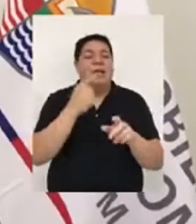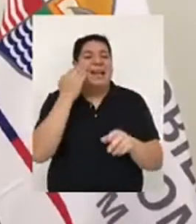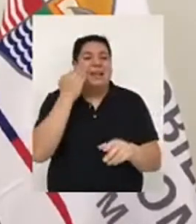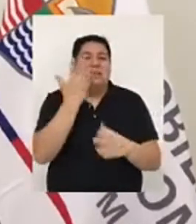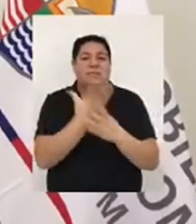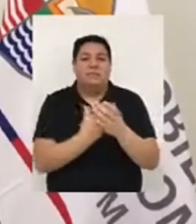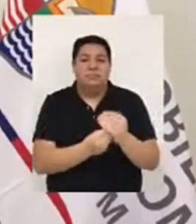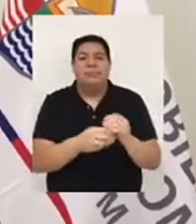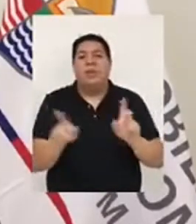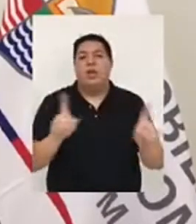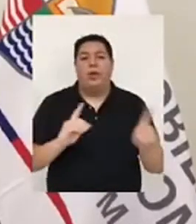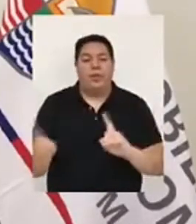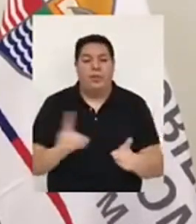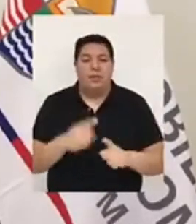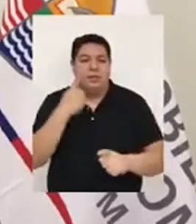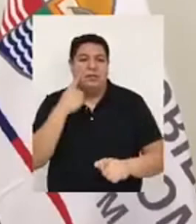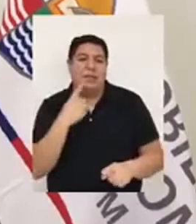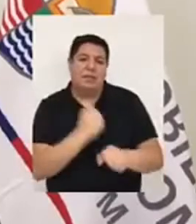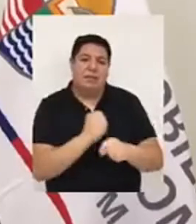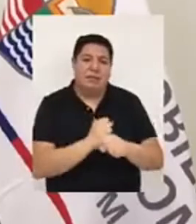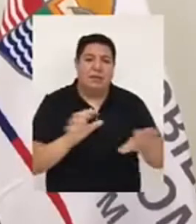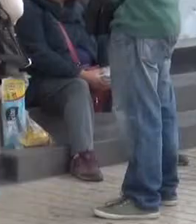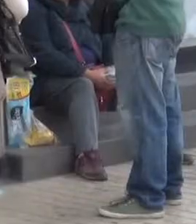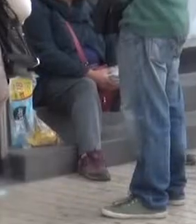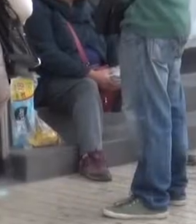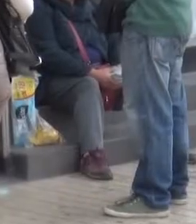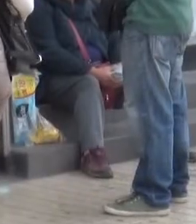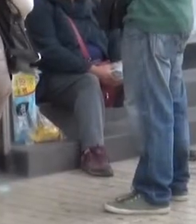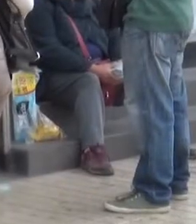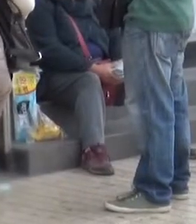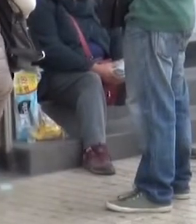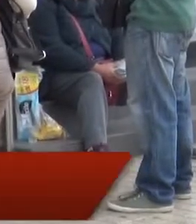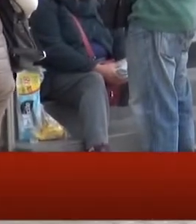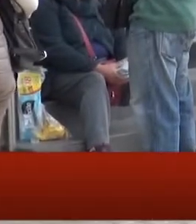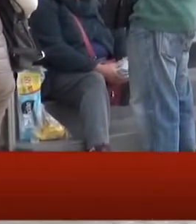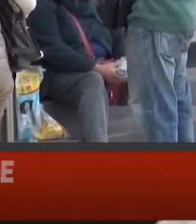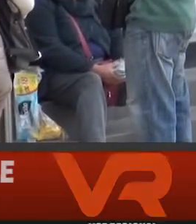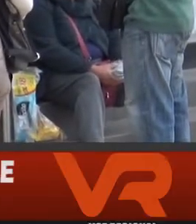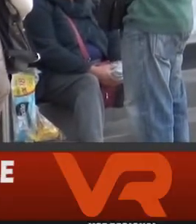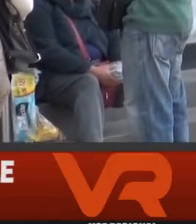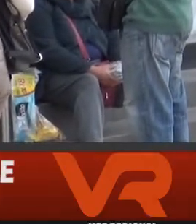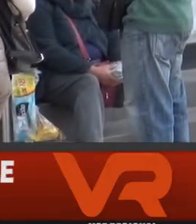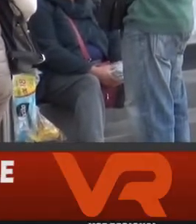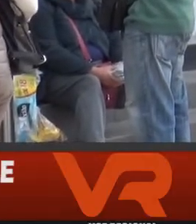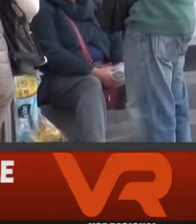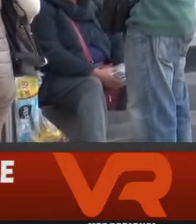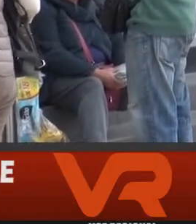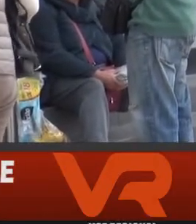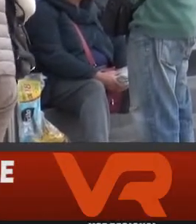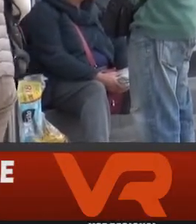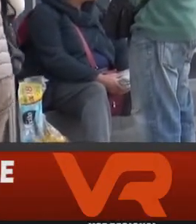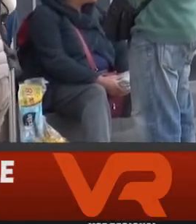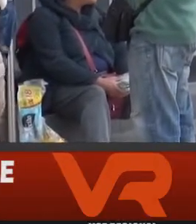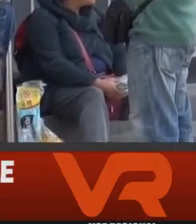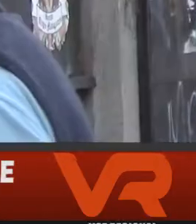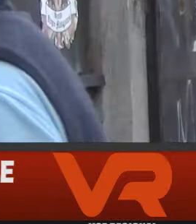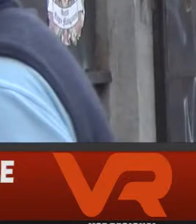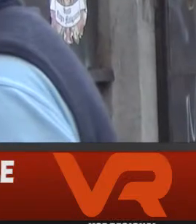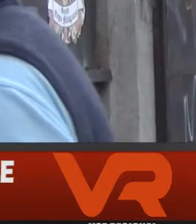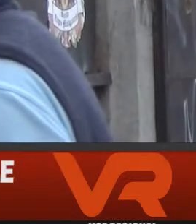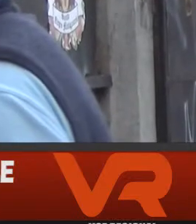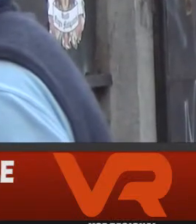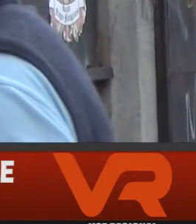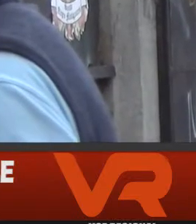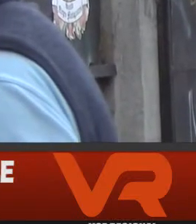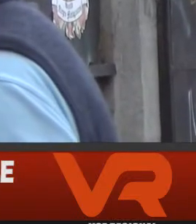coordinarlo y trabajarlo con las autoridades. Por el momento fue descartada una cuarentena general para la región. La